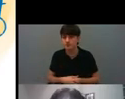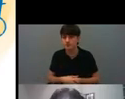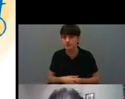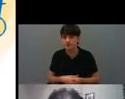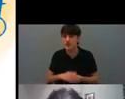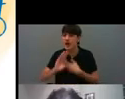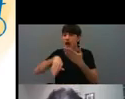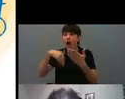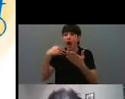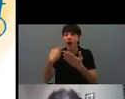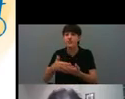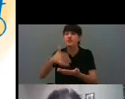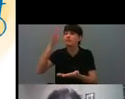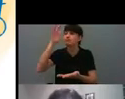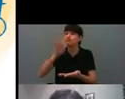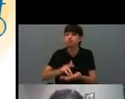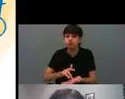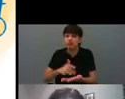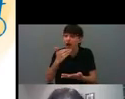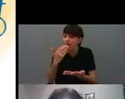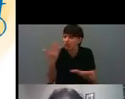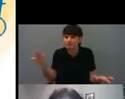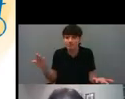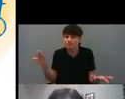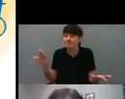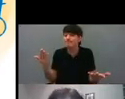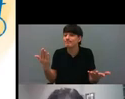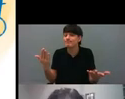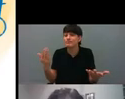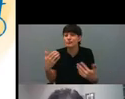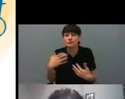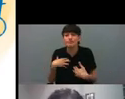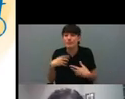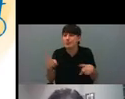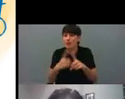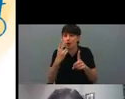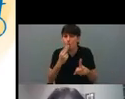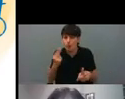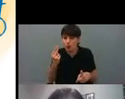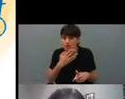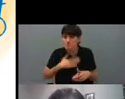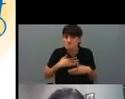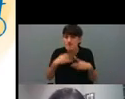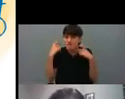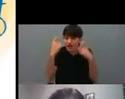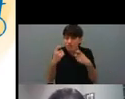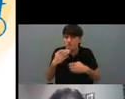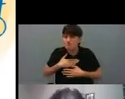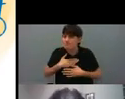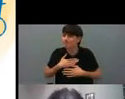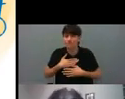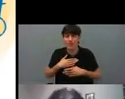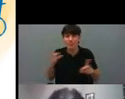algo que ya no dependía de mi esfuerzo personal ni de mi compromiso, sino de decisiones empresariales.